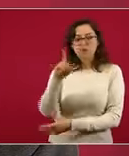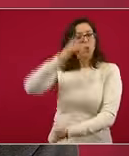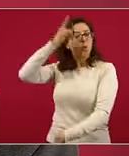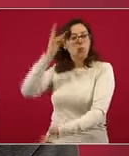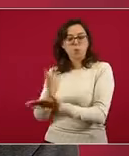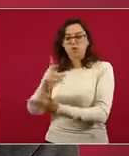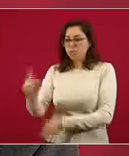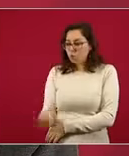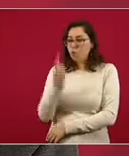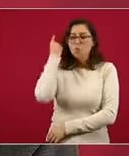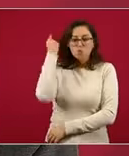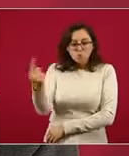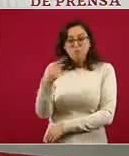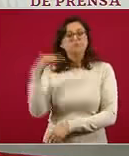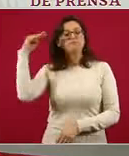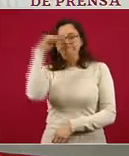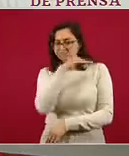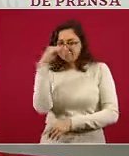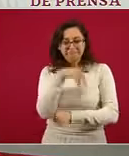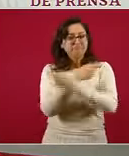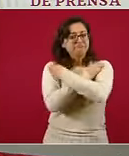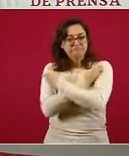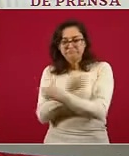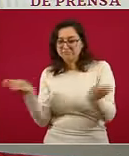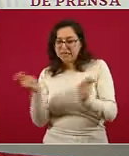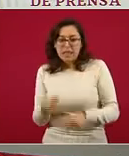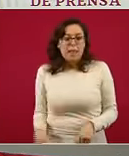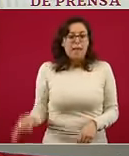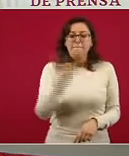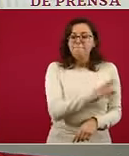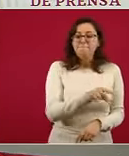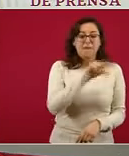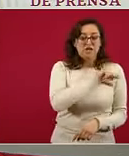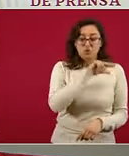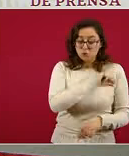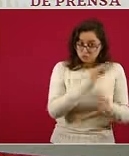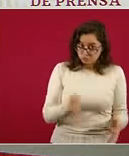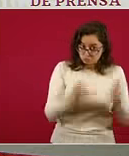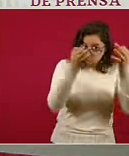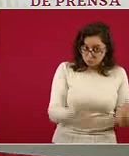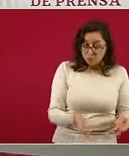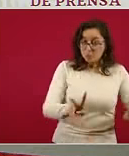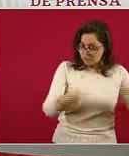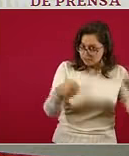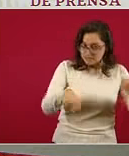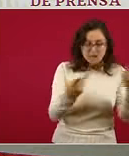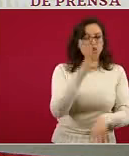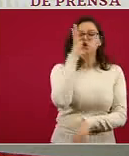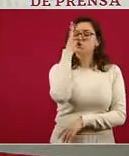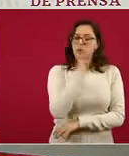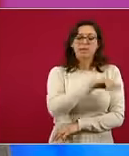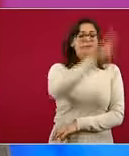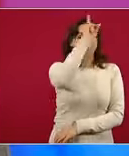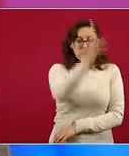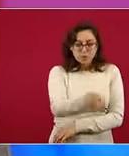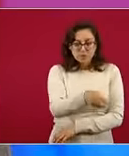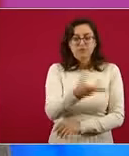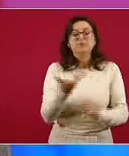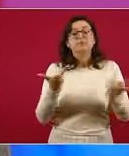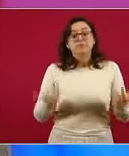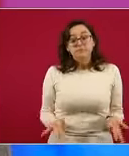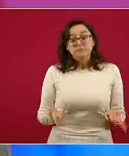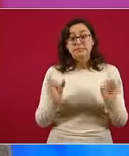tanto es completamente gratuita. Nadie en el sector privado legítimamente puede vender la vacuna contra COVID, ni podrá hacerlo, de modo que